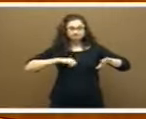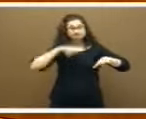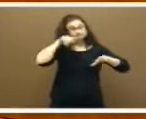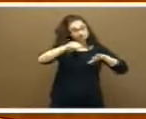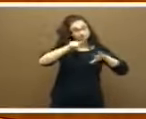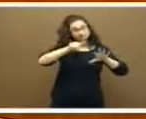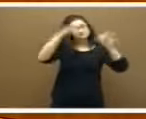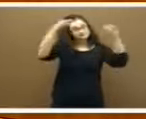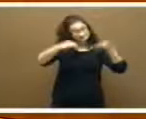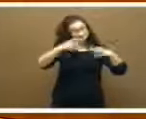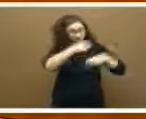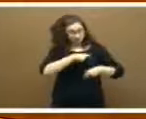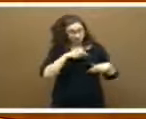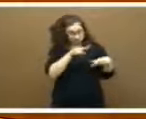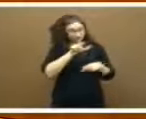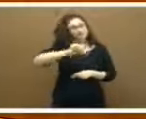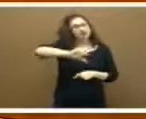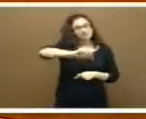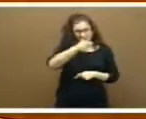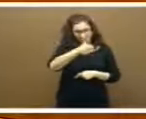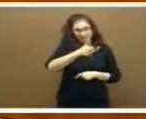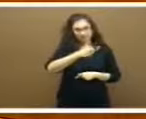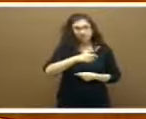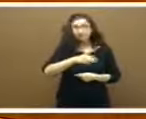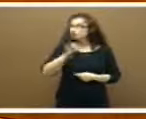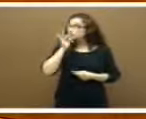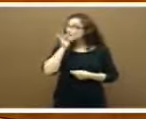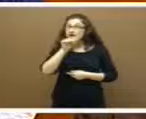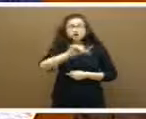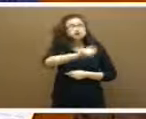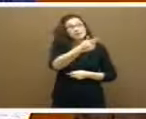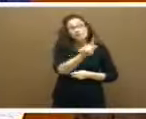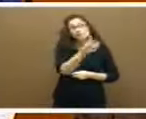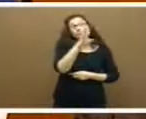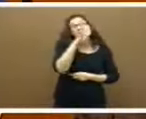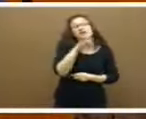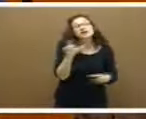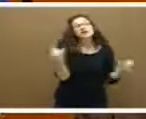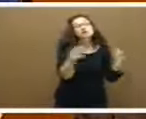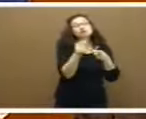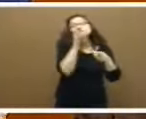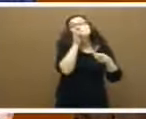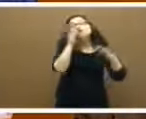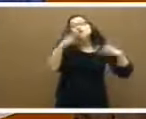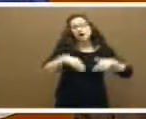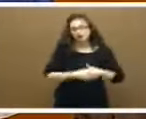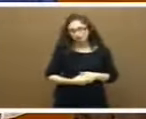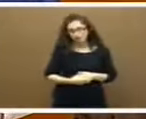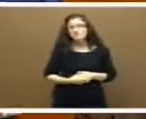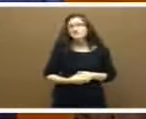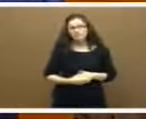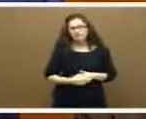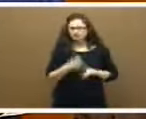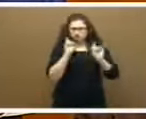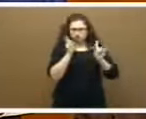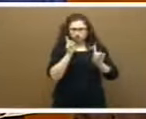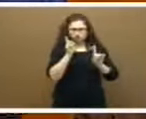debe aprobar. Y no ha podido aprobar porque no se ha reunido todavía, señor consejero. Solo tenemos hasta